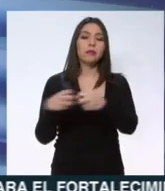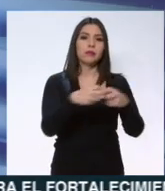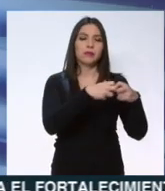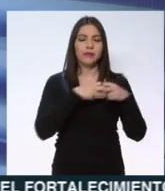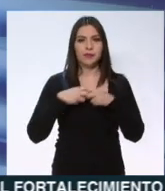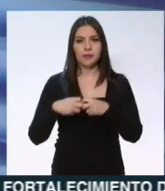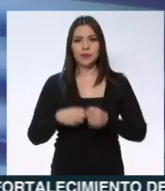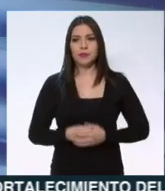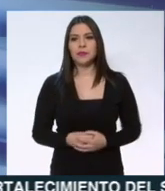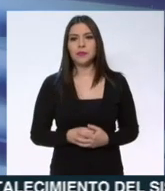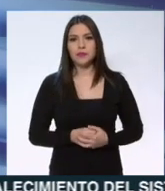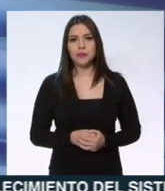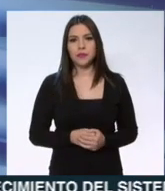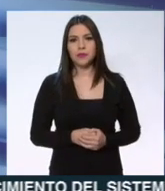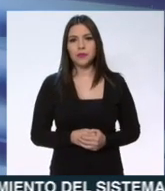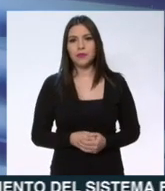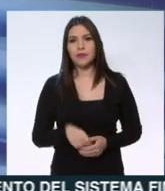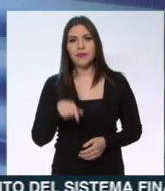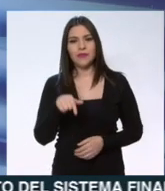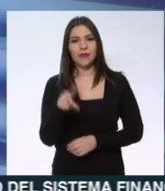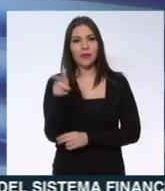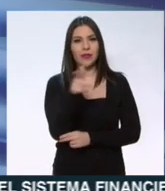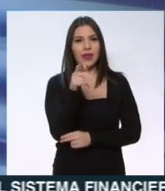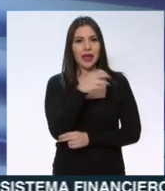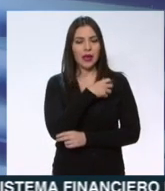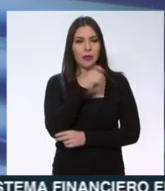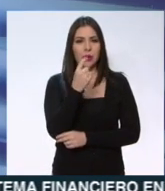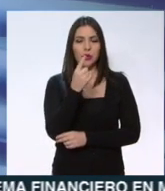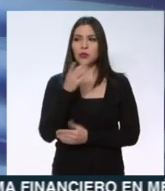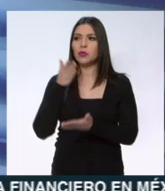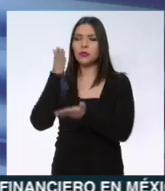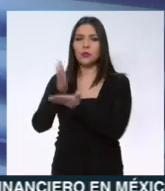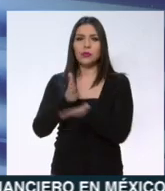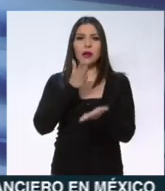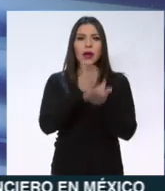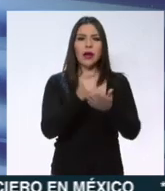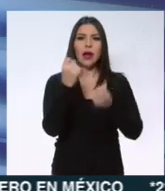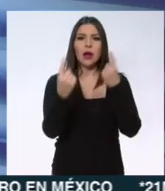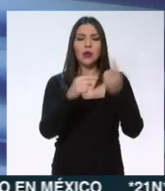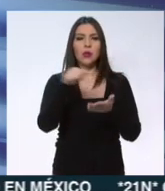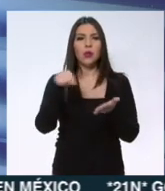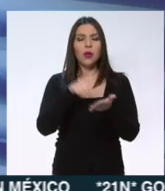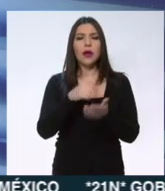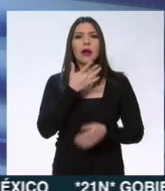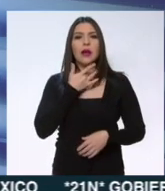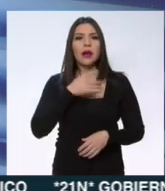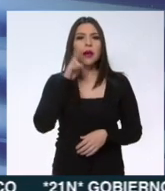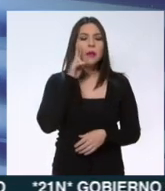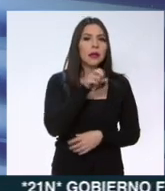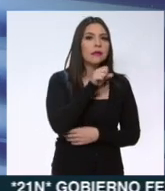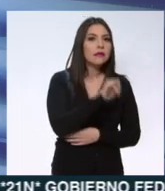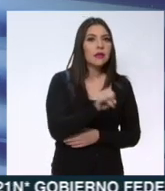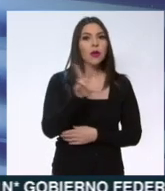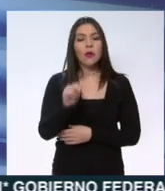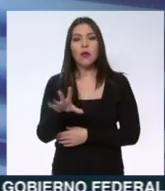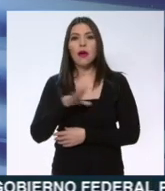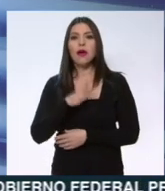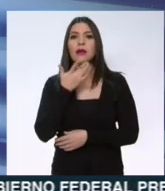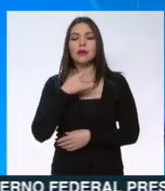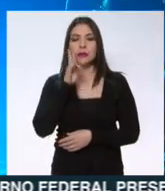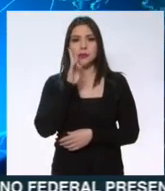Y las cámaras de Capital 21 recorrieron algunas gasolineras de la ciudad para verificar la situación del abasto de combustibles. Esto es lo que